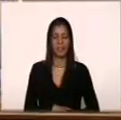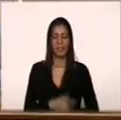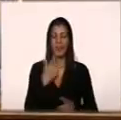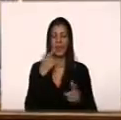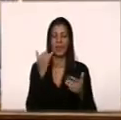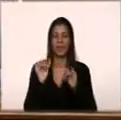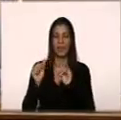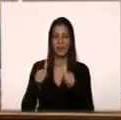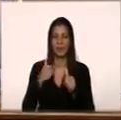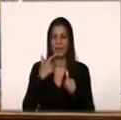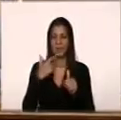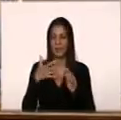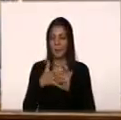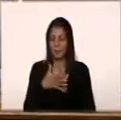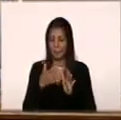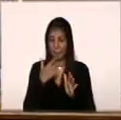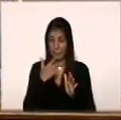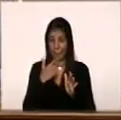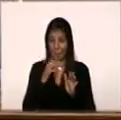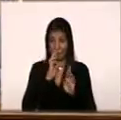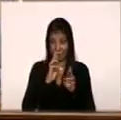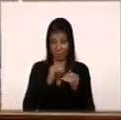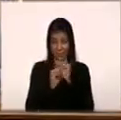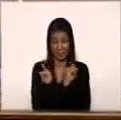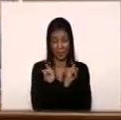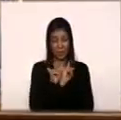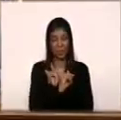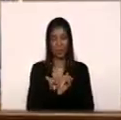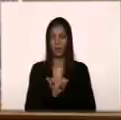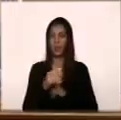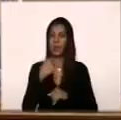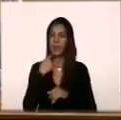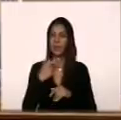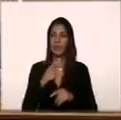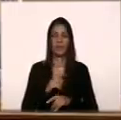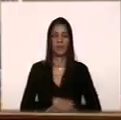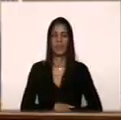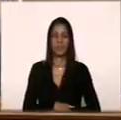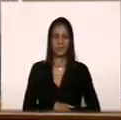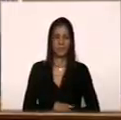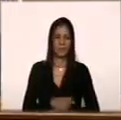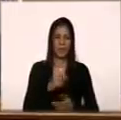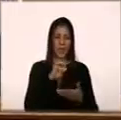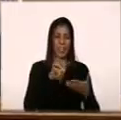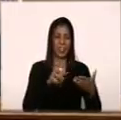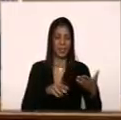y a través de las redes sociales de nuestra cuenta Twitter,